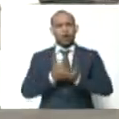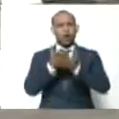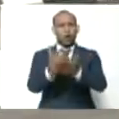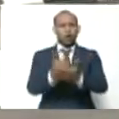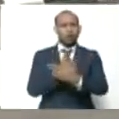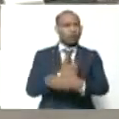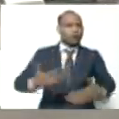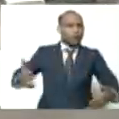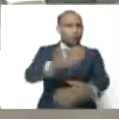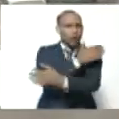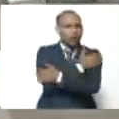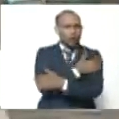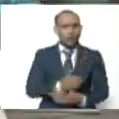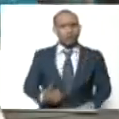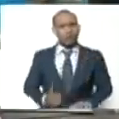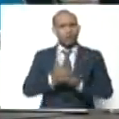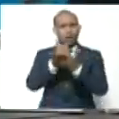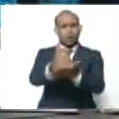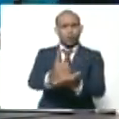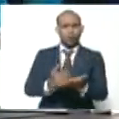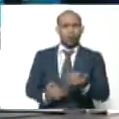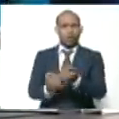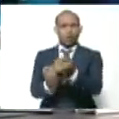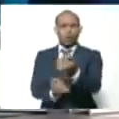lo abraza, que lo apoya.